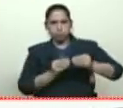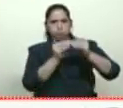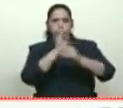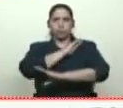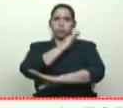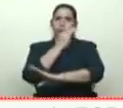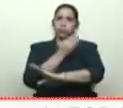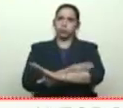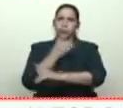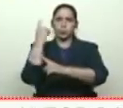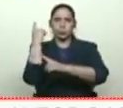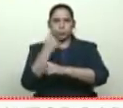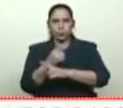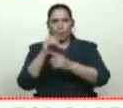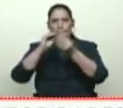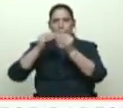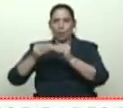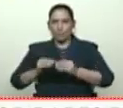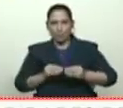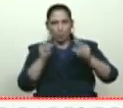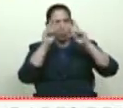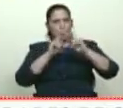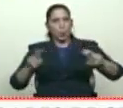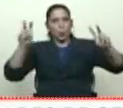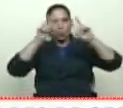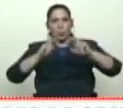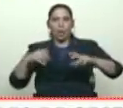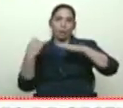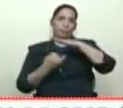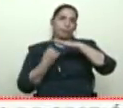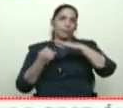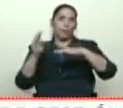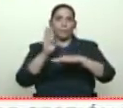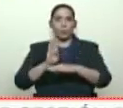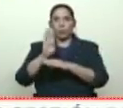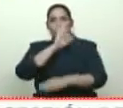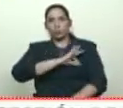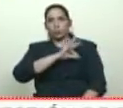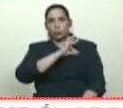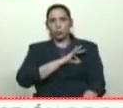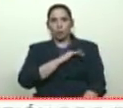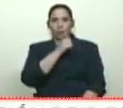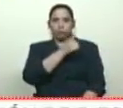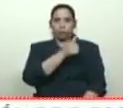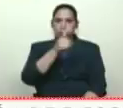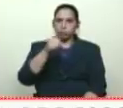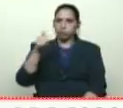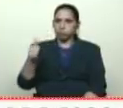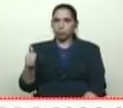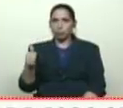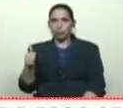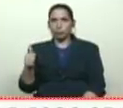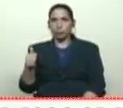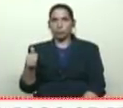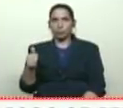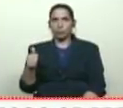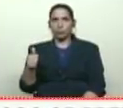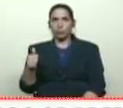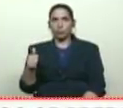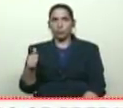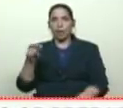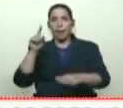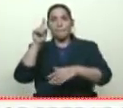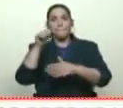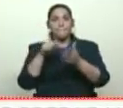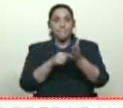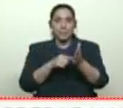fortalezcamos, restablezcamos la institucionalidad de protección social en cada una de las 1.000 bases de misiones. Y nos